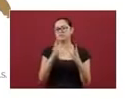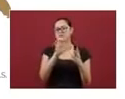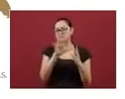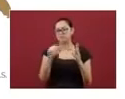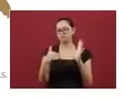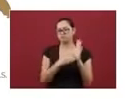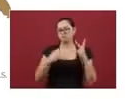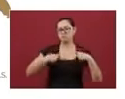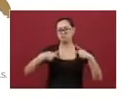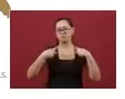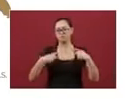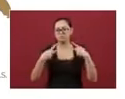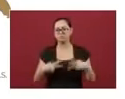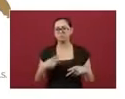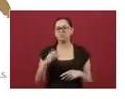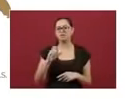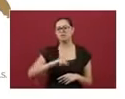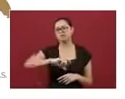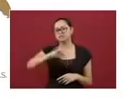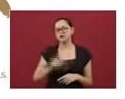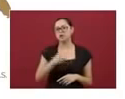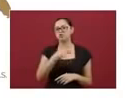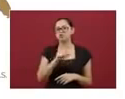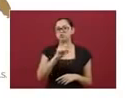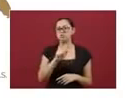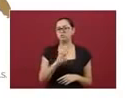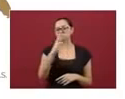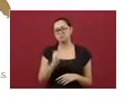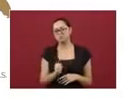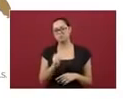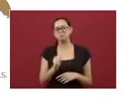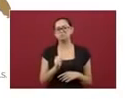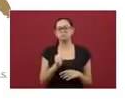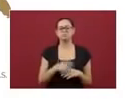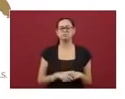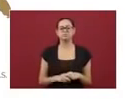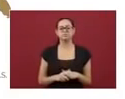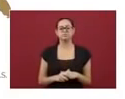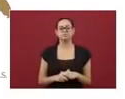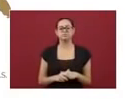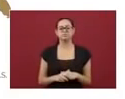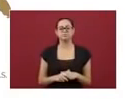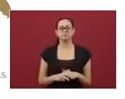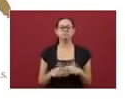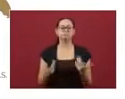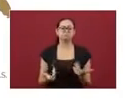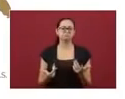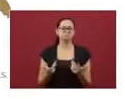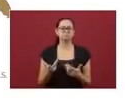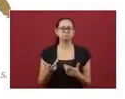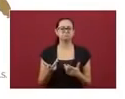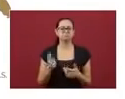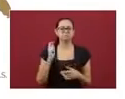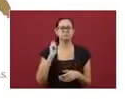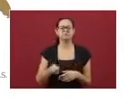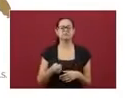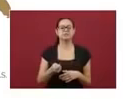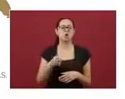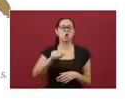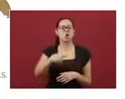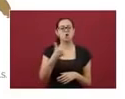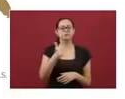medio millón chicago 229 mil houston 257 mil estamos hablando de